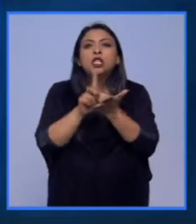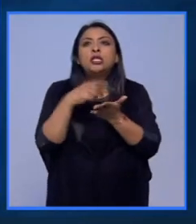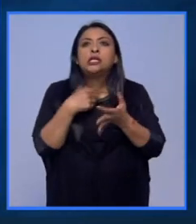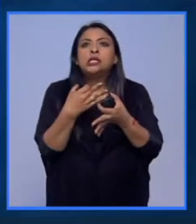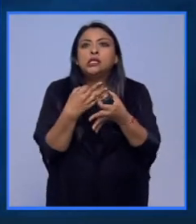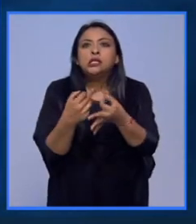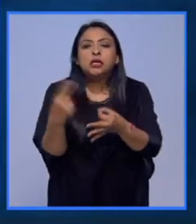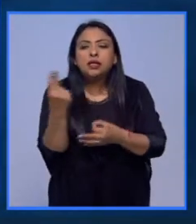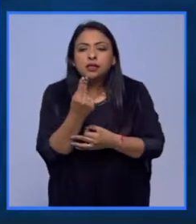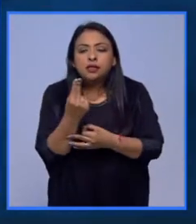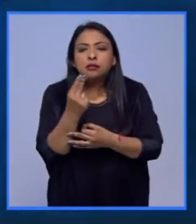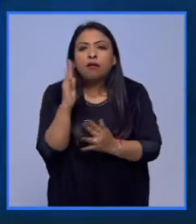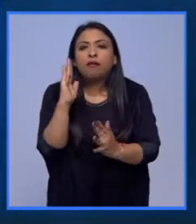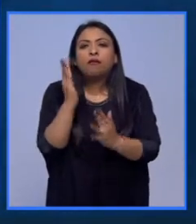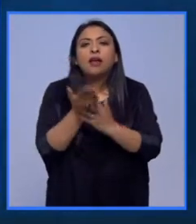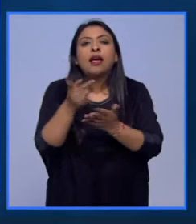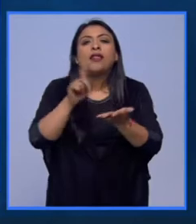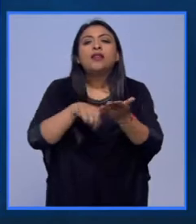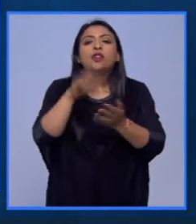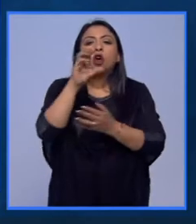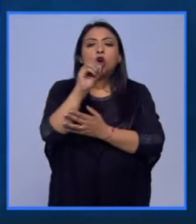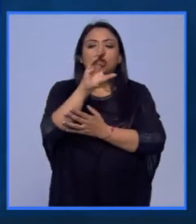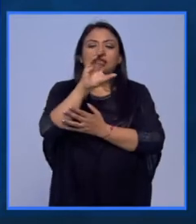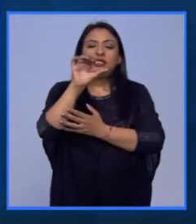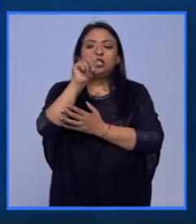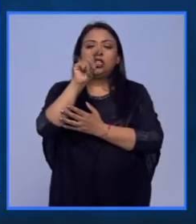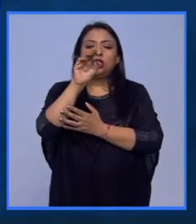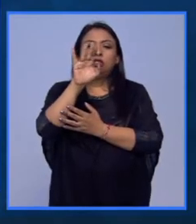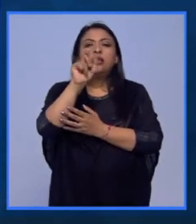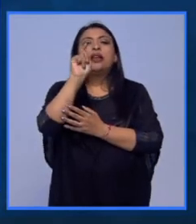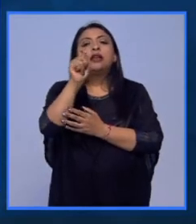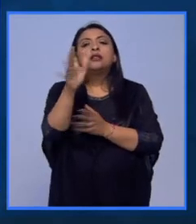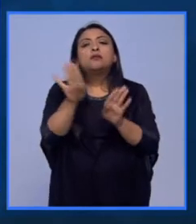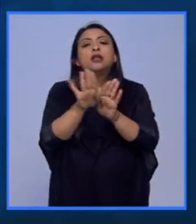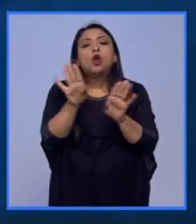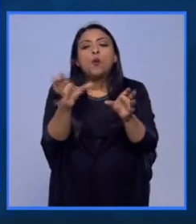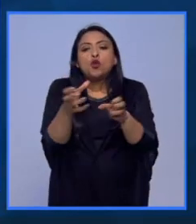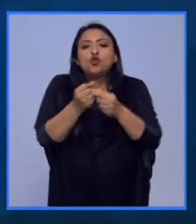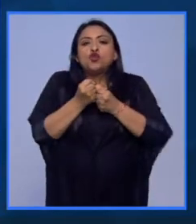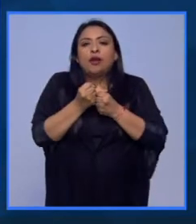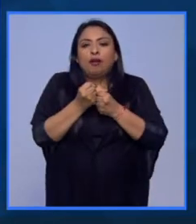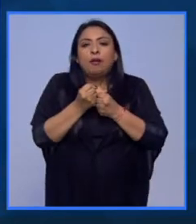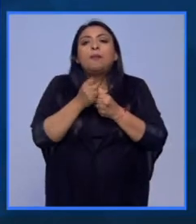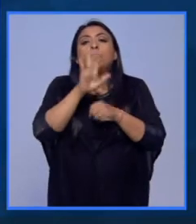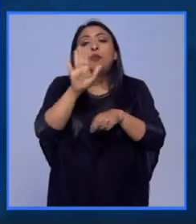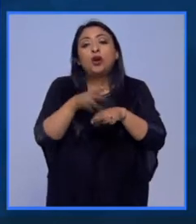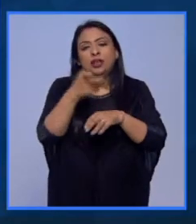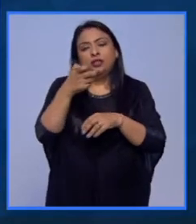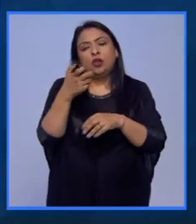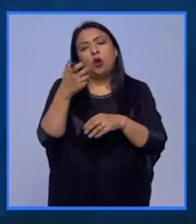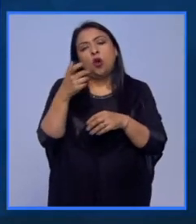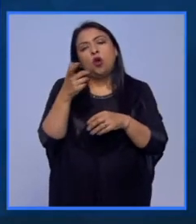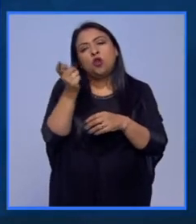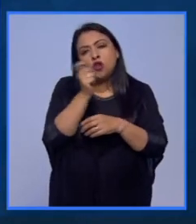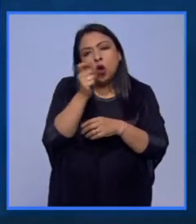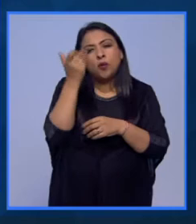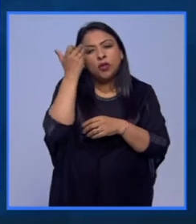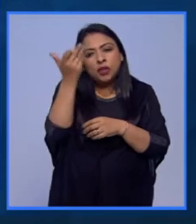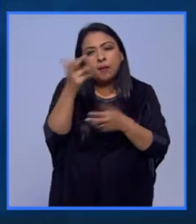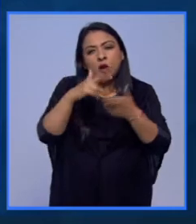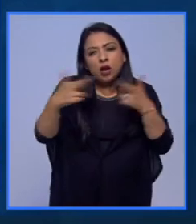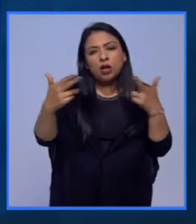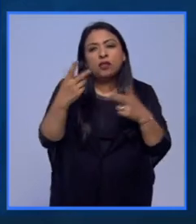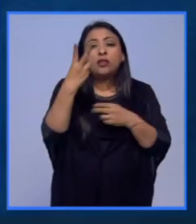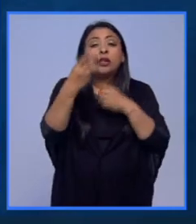necesitamos, interviene la oxitocina, que tiene que ver más con el apego. Por eso las relaciones duran más de 3 años, ¿no? Ya en